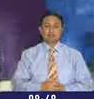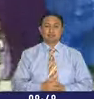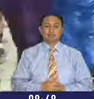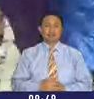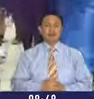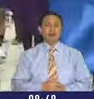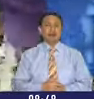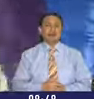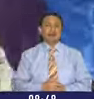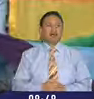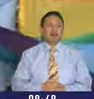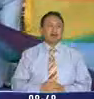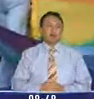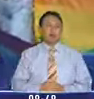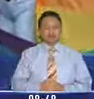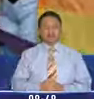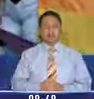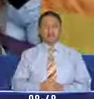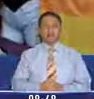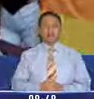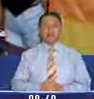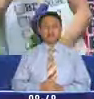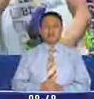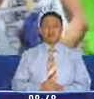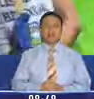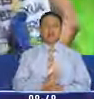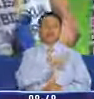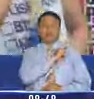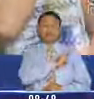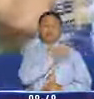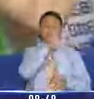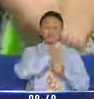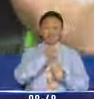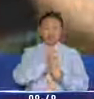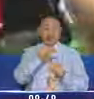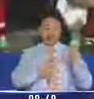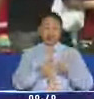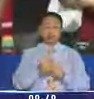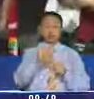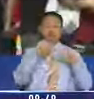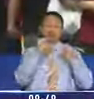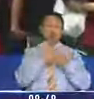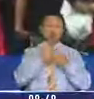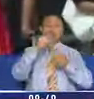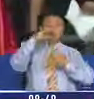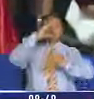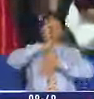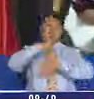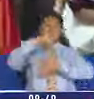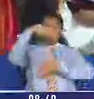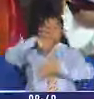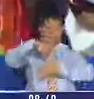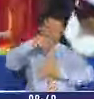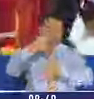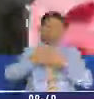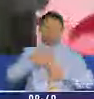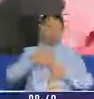En las calles, en los hogares y hasta en las universidades, la población LGBTIQ+, sigue siendo víctima